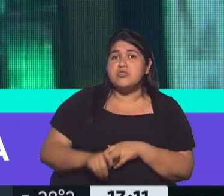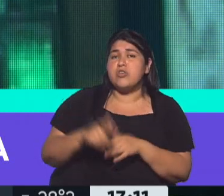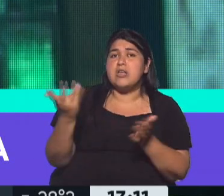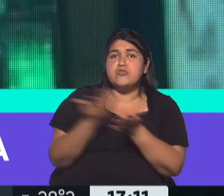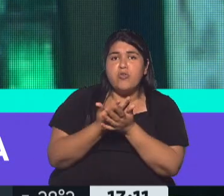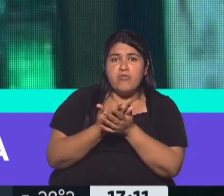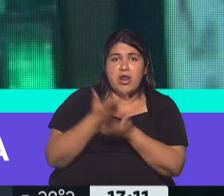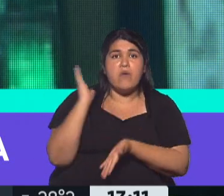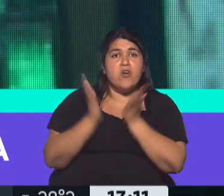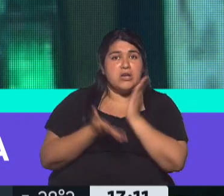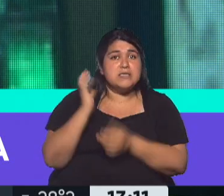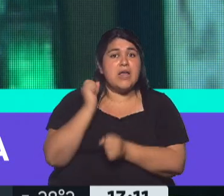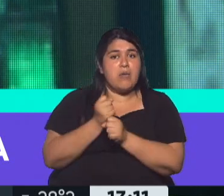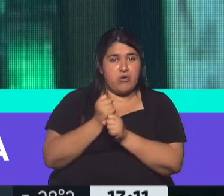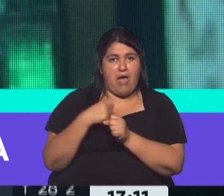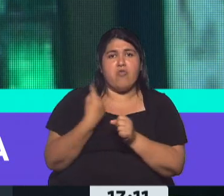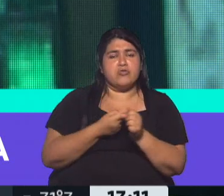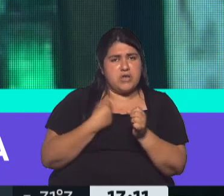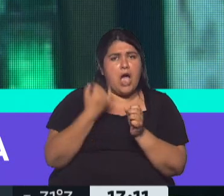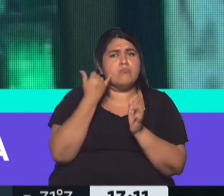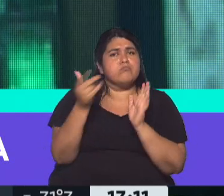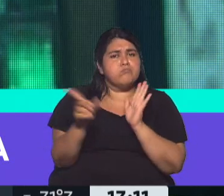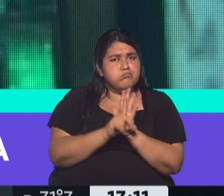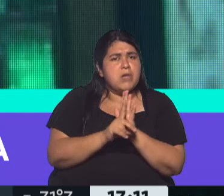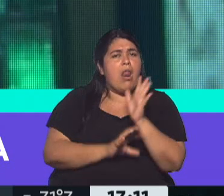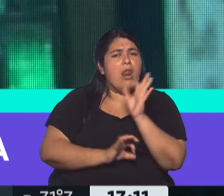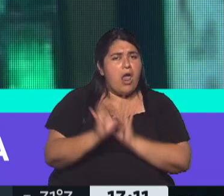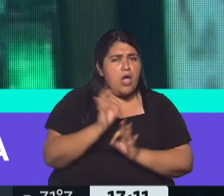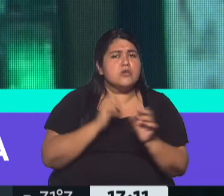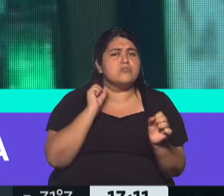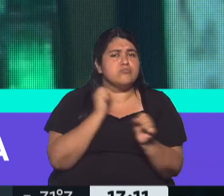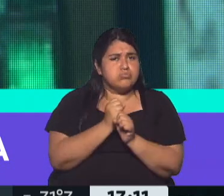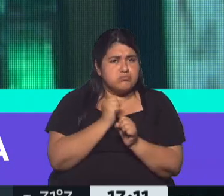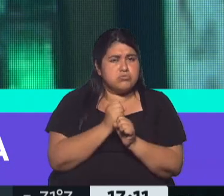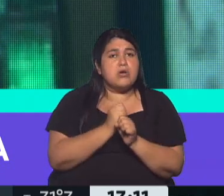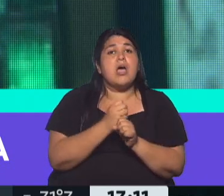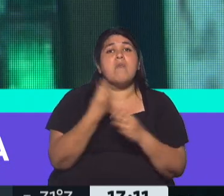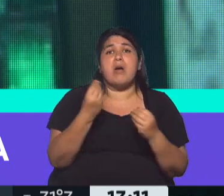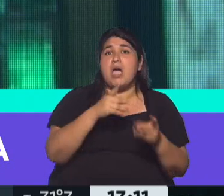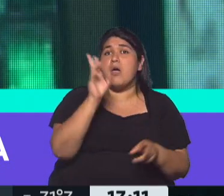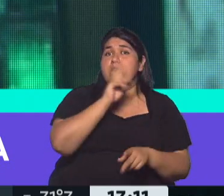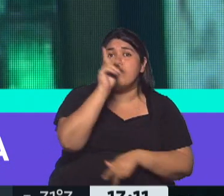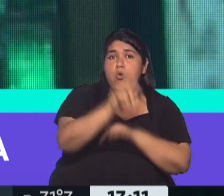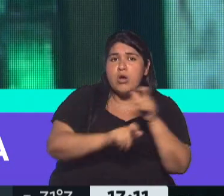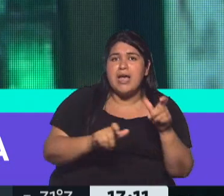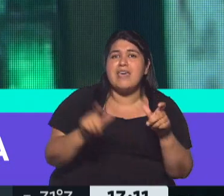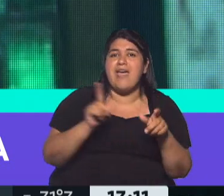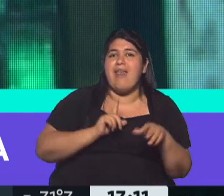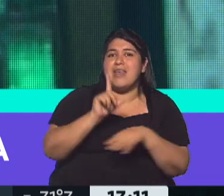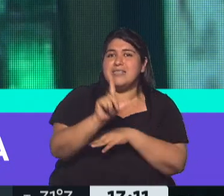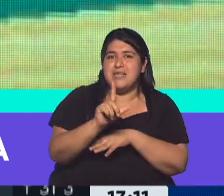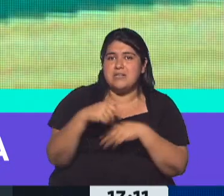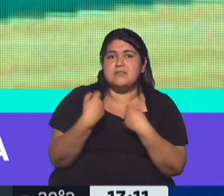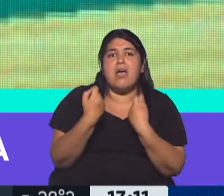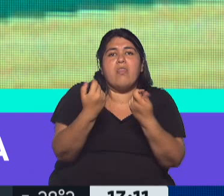Vos sabés que se está tratando una ley, hay un proyecto de ley para que las mujeres tengan unos días de licencia por